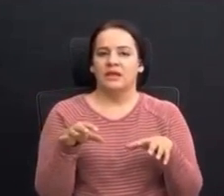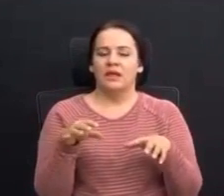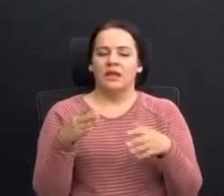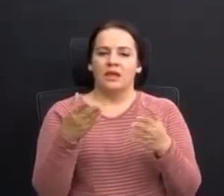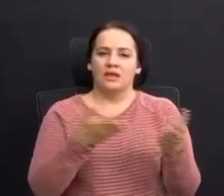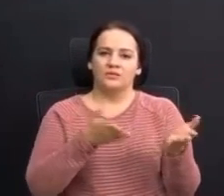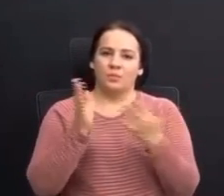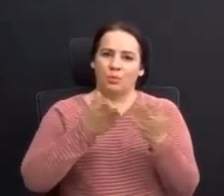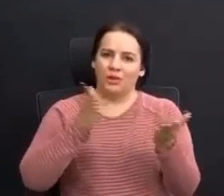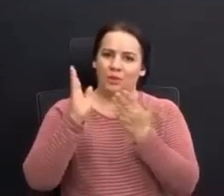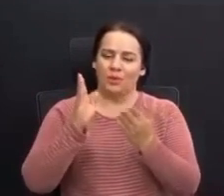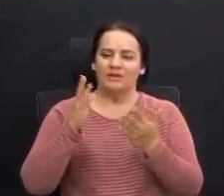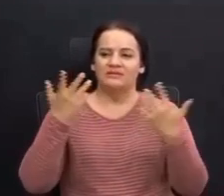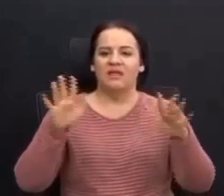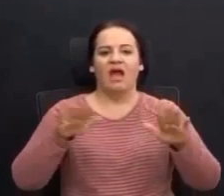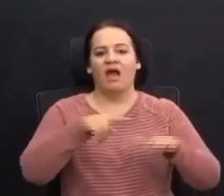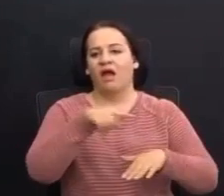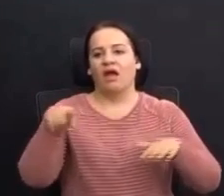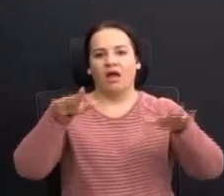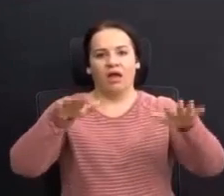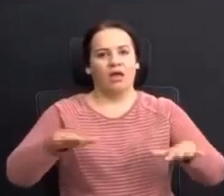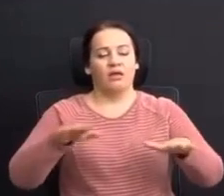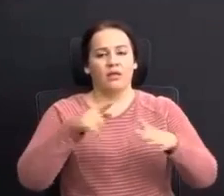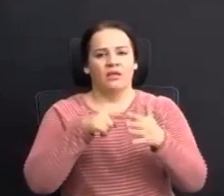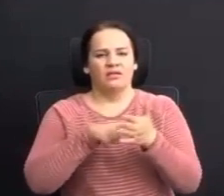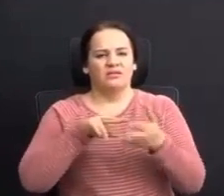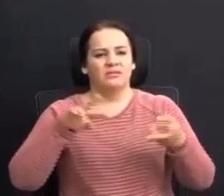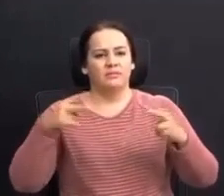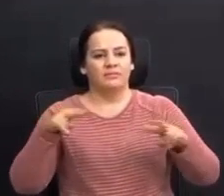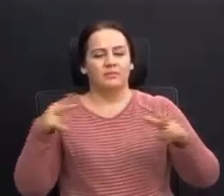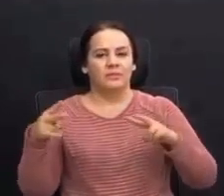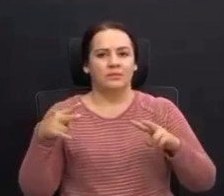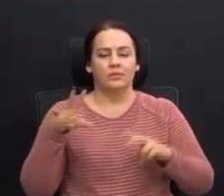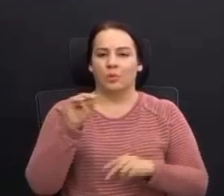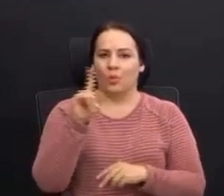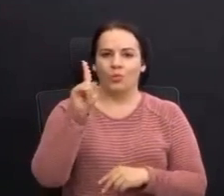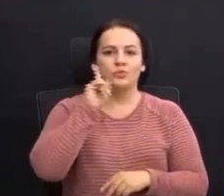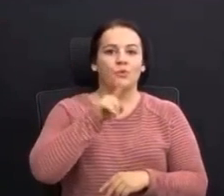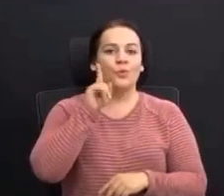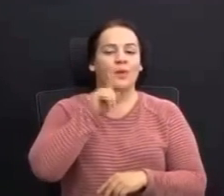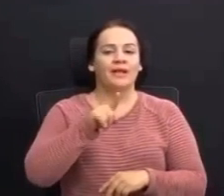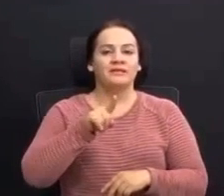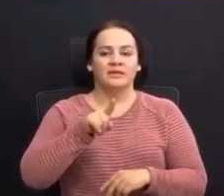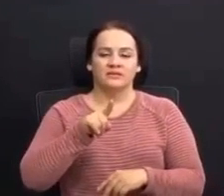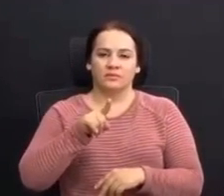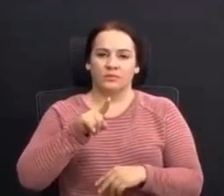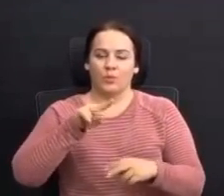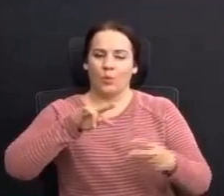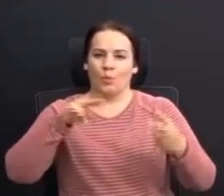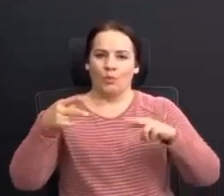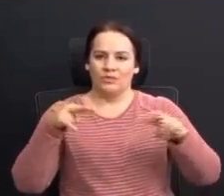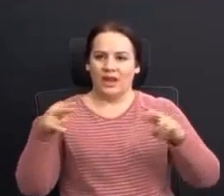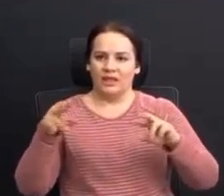estas aparentes contradicciones no son contradicciones, son falsas contradicciones. Son